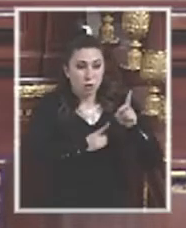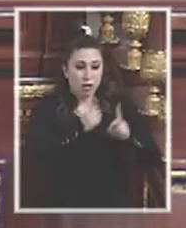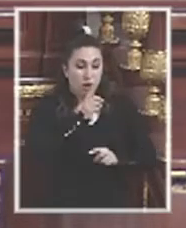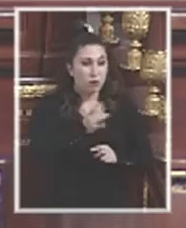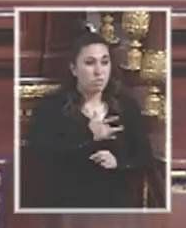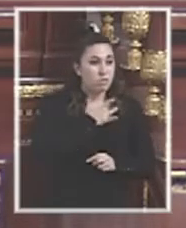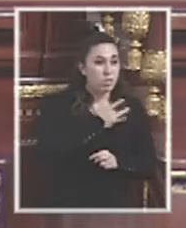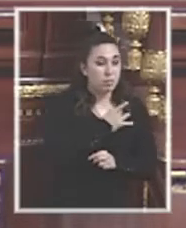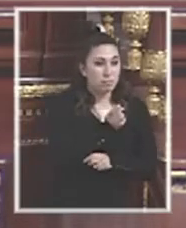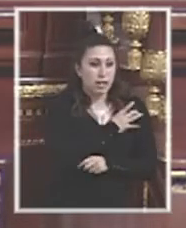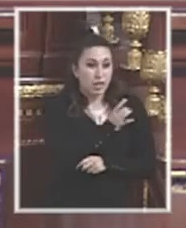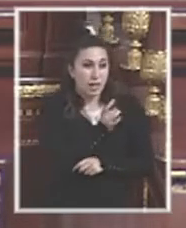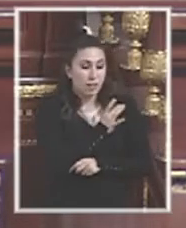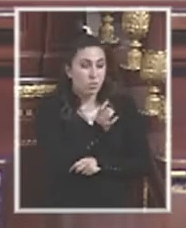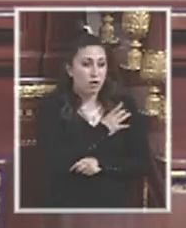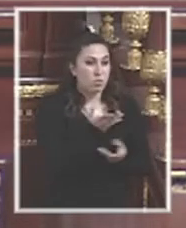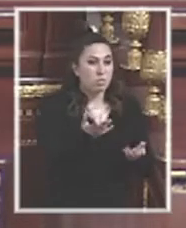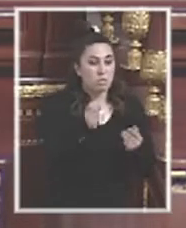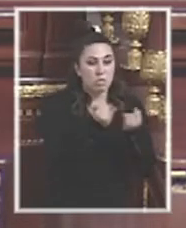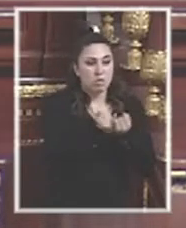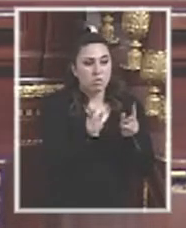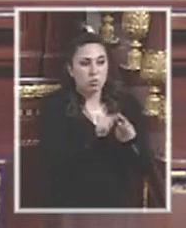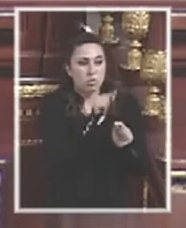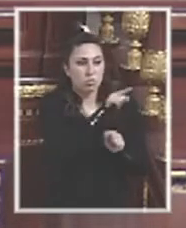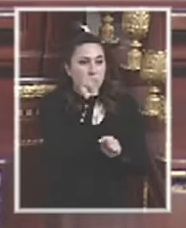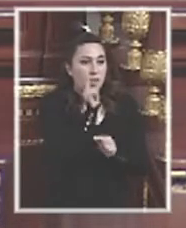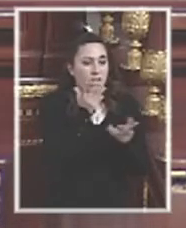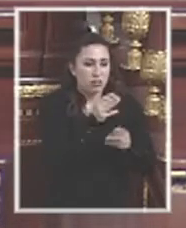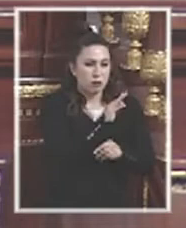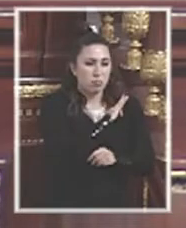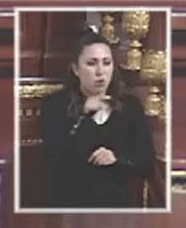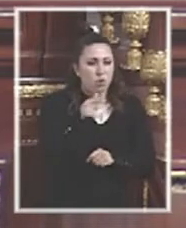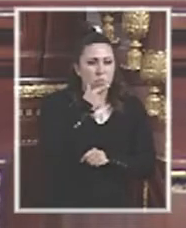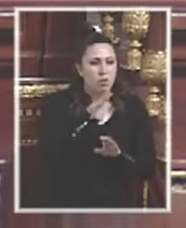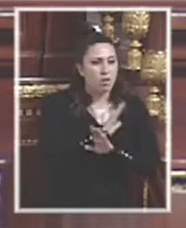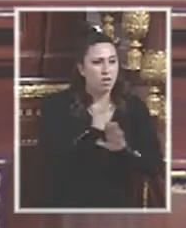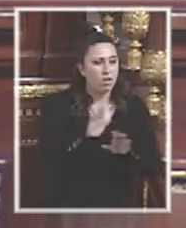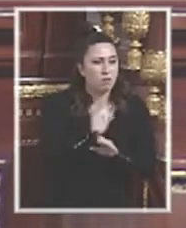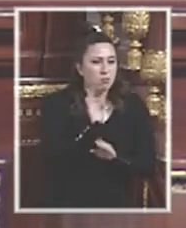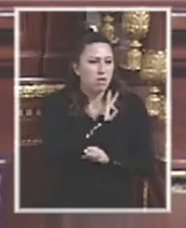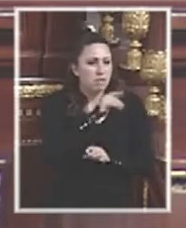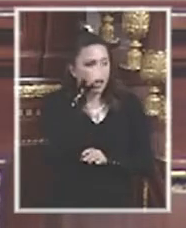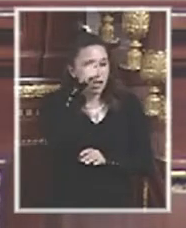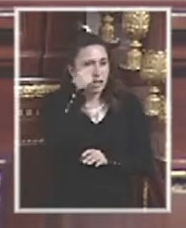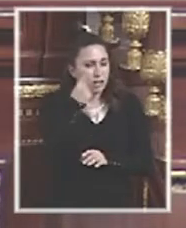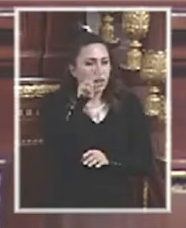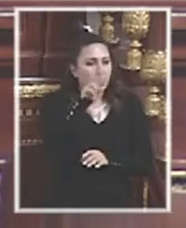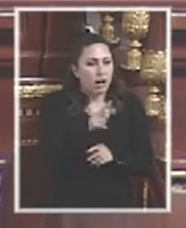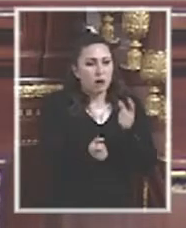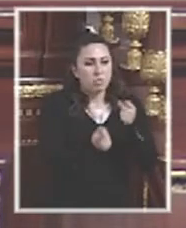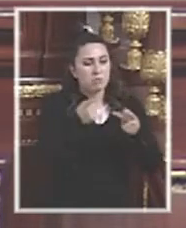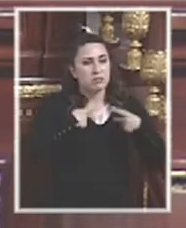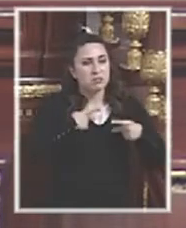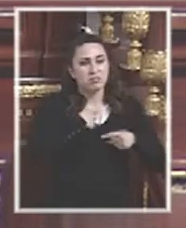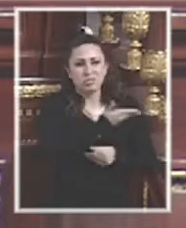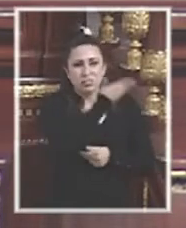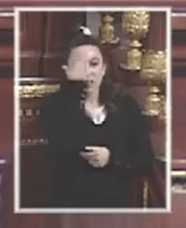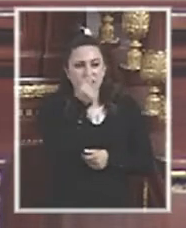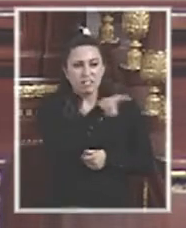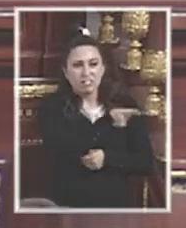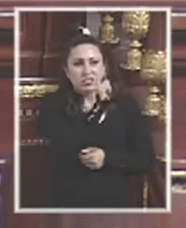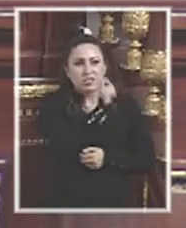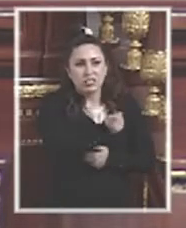índole sexual y de género, los cuales se originan en el desconocimiento del procedimiento y